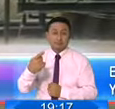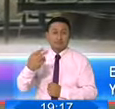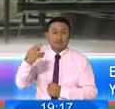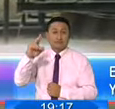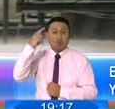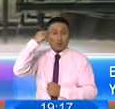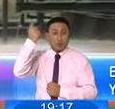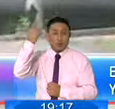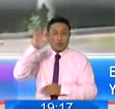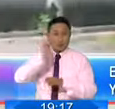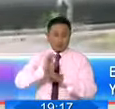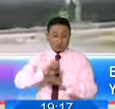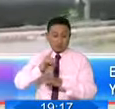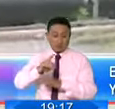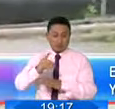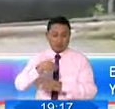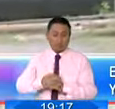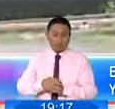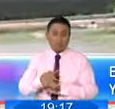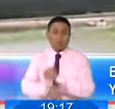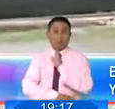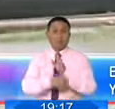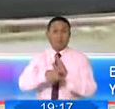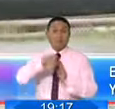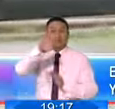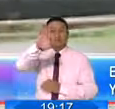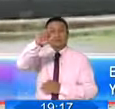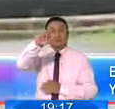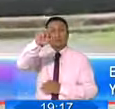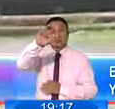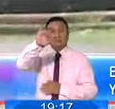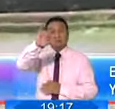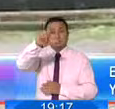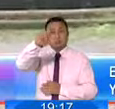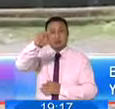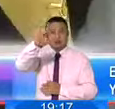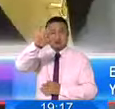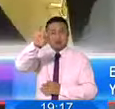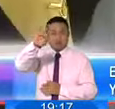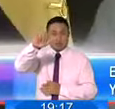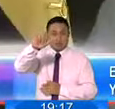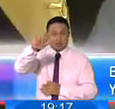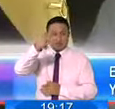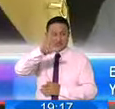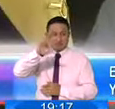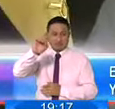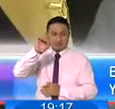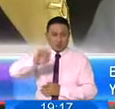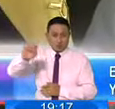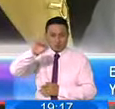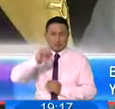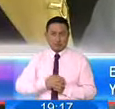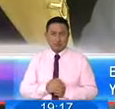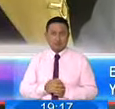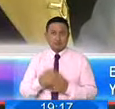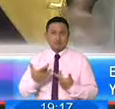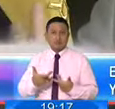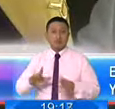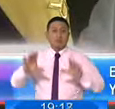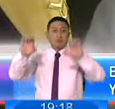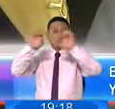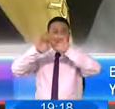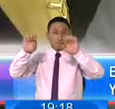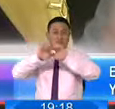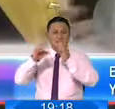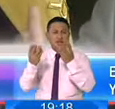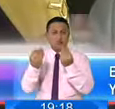gobierno ecuatoriano será con Petro Tailandia a partir del 30 de octubre. Que se han acercado muchas empresas,